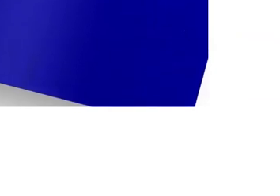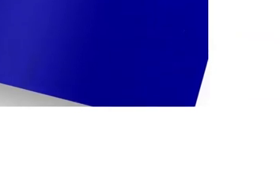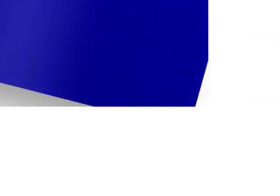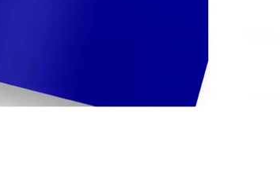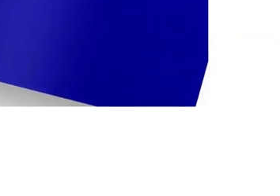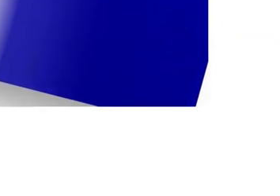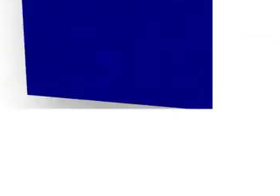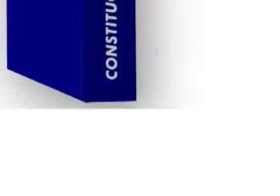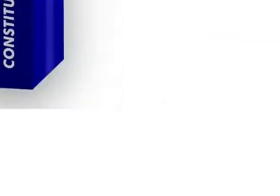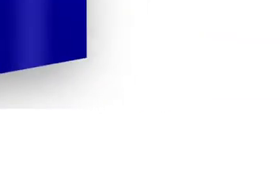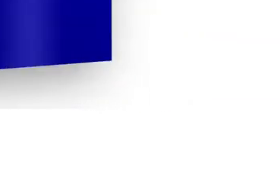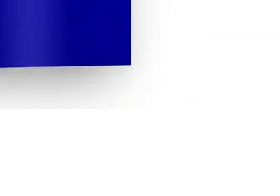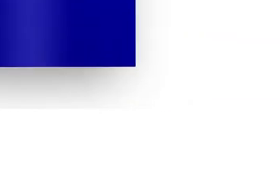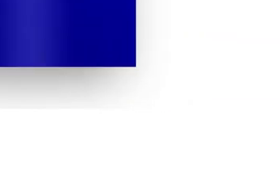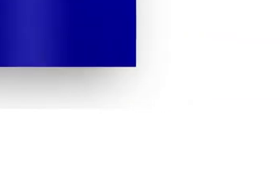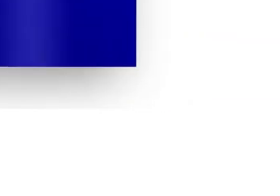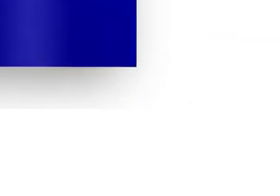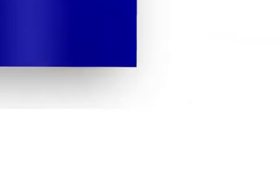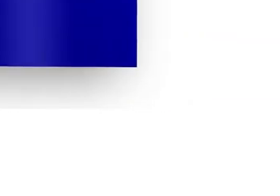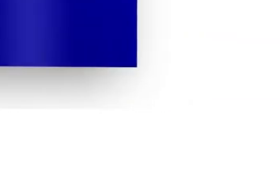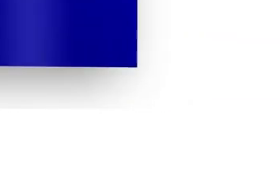Estado.